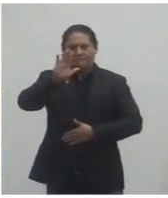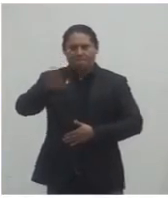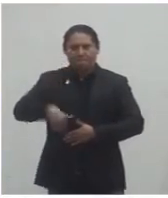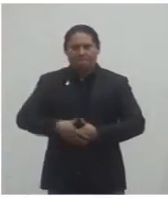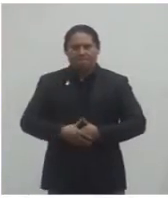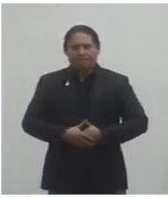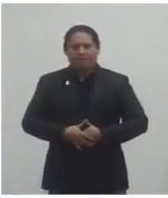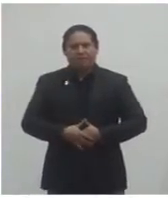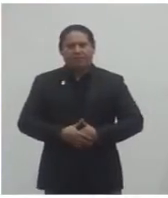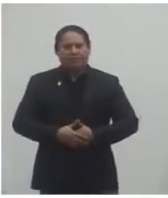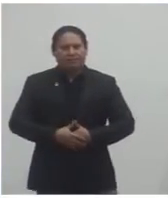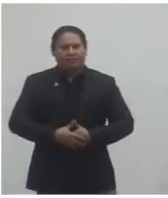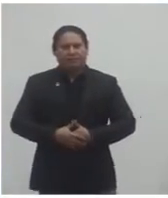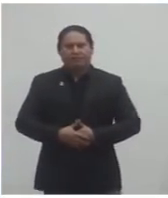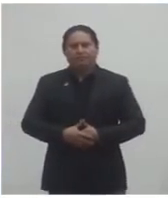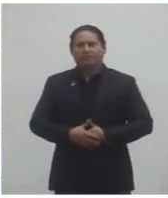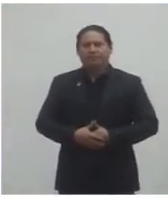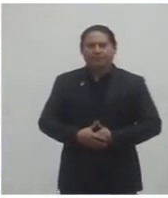mano.